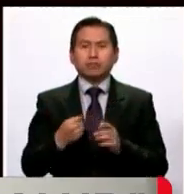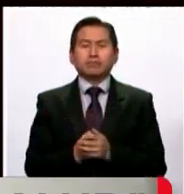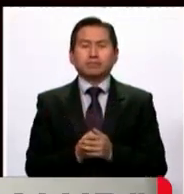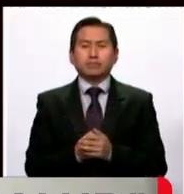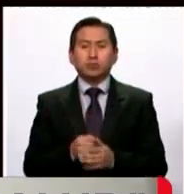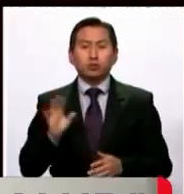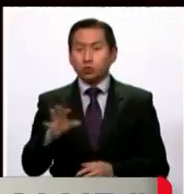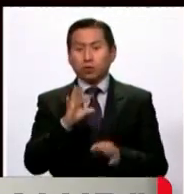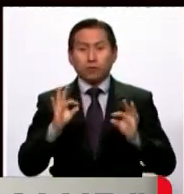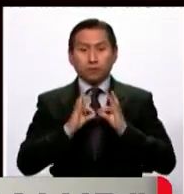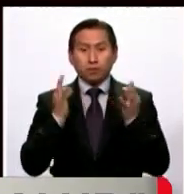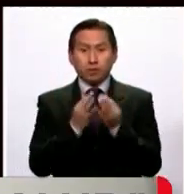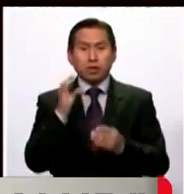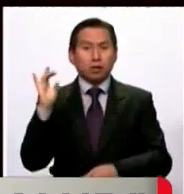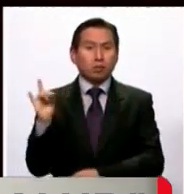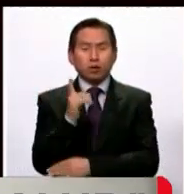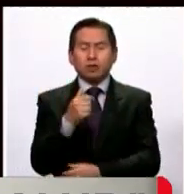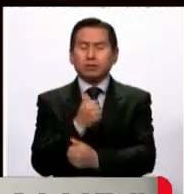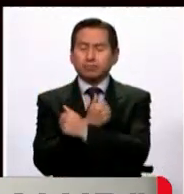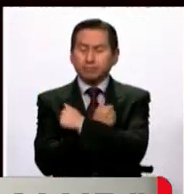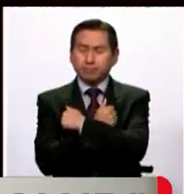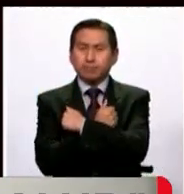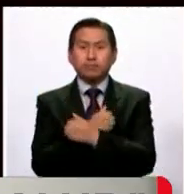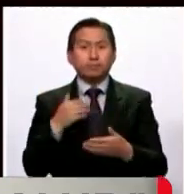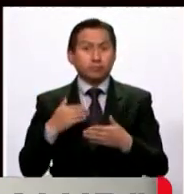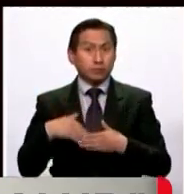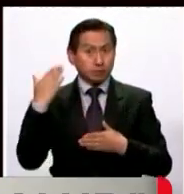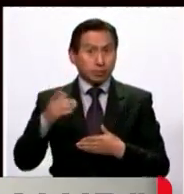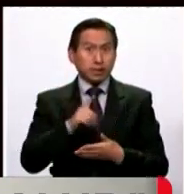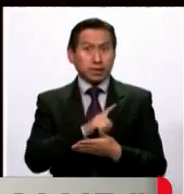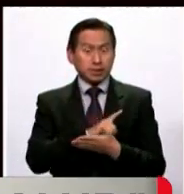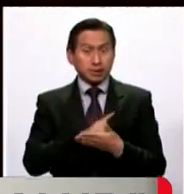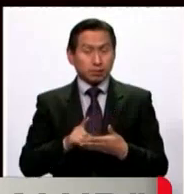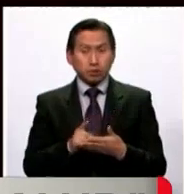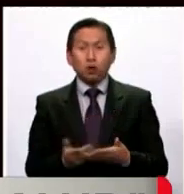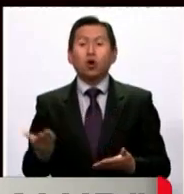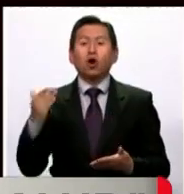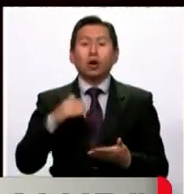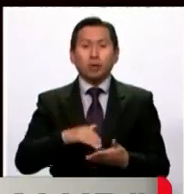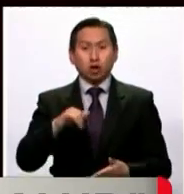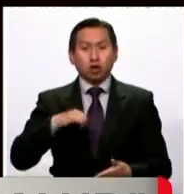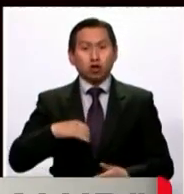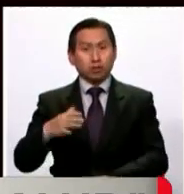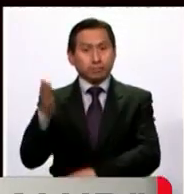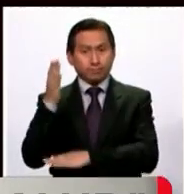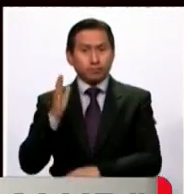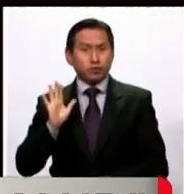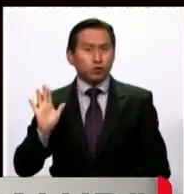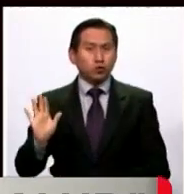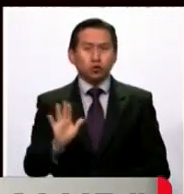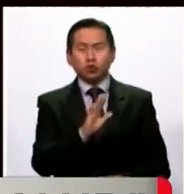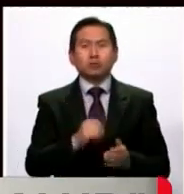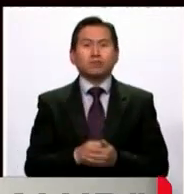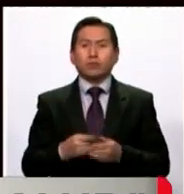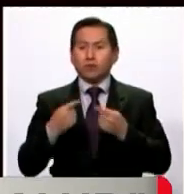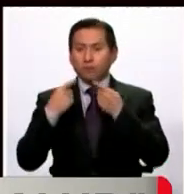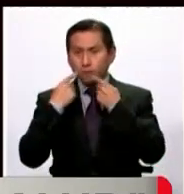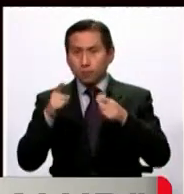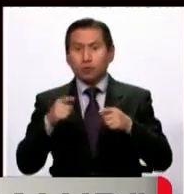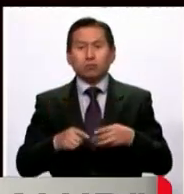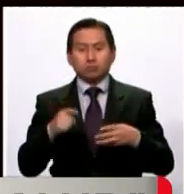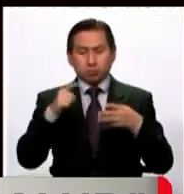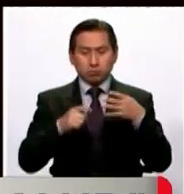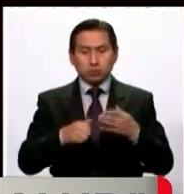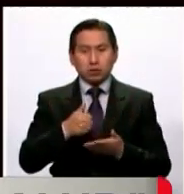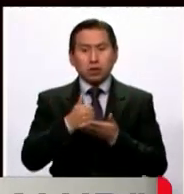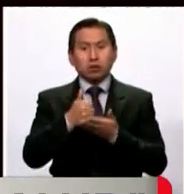Queridas familias bolivianas, la próxima semana estaré con ustedes nuevamente anunciando